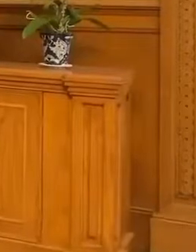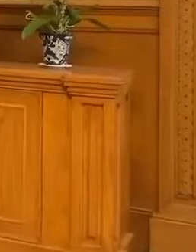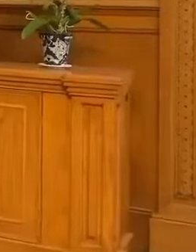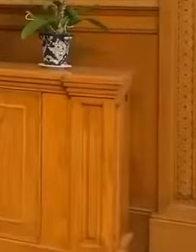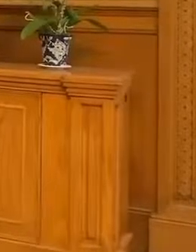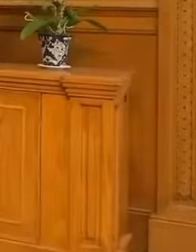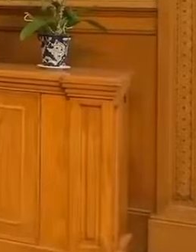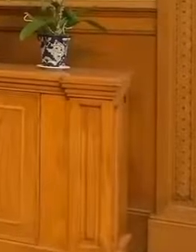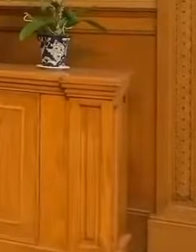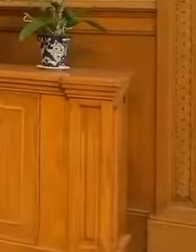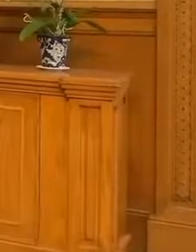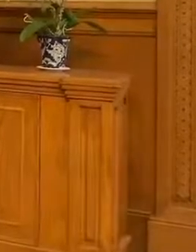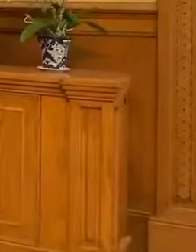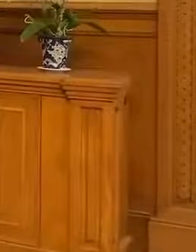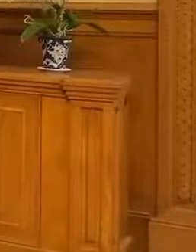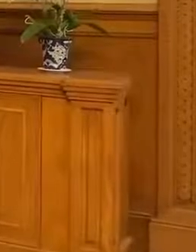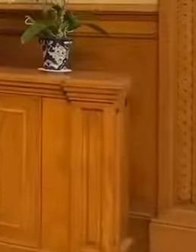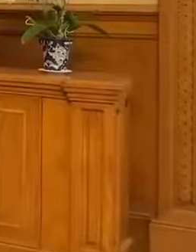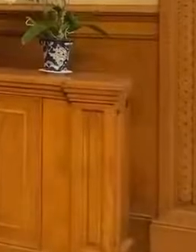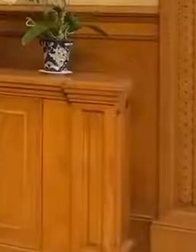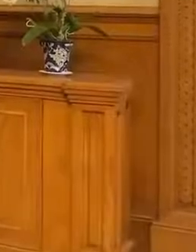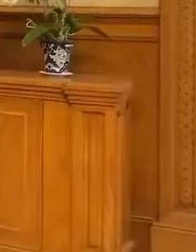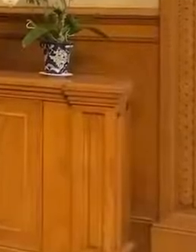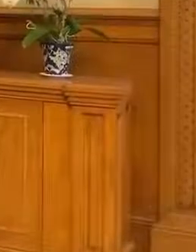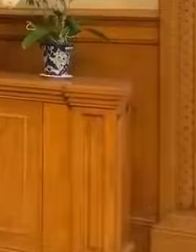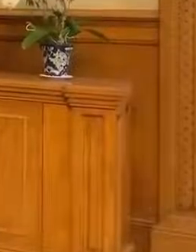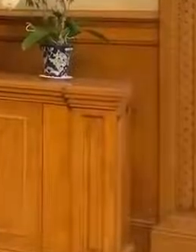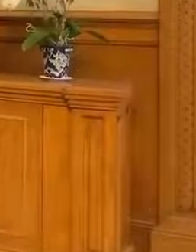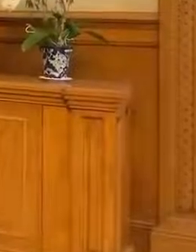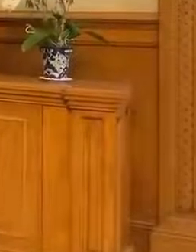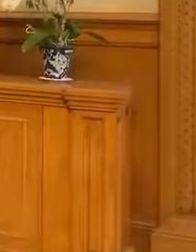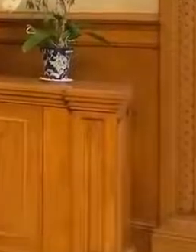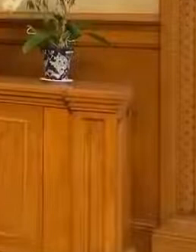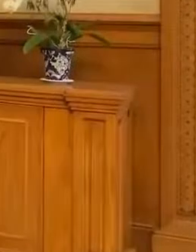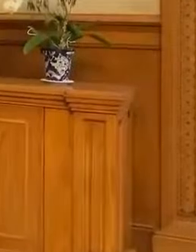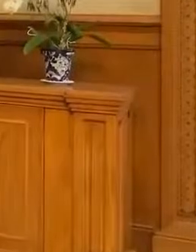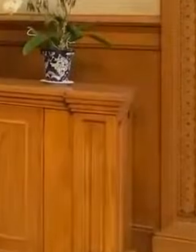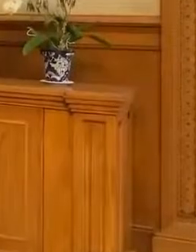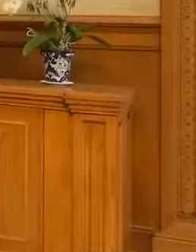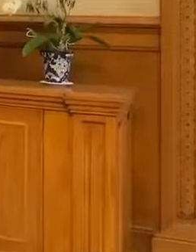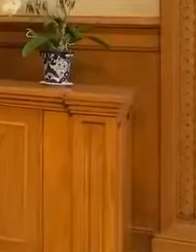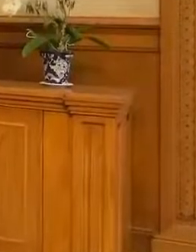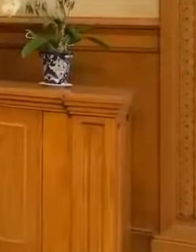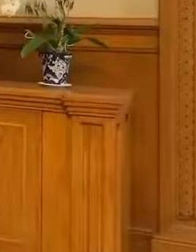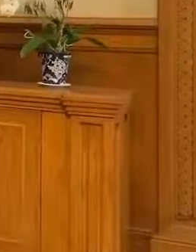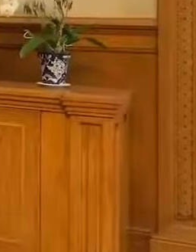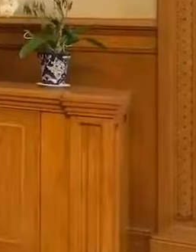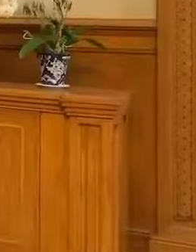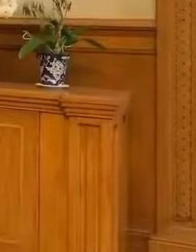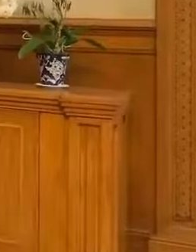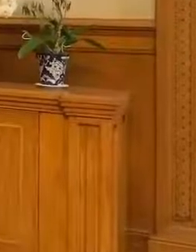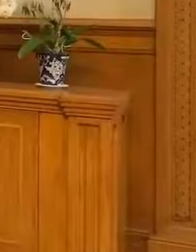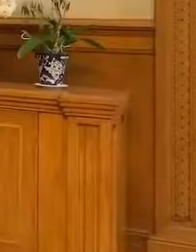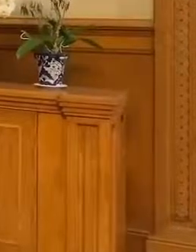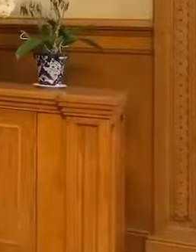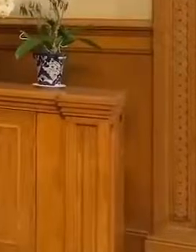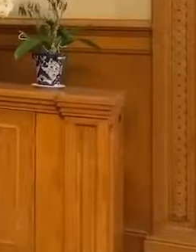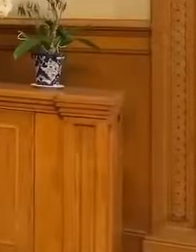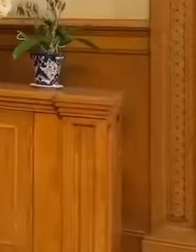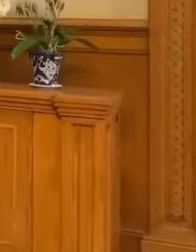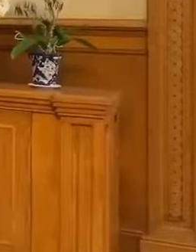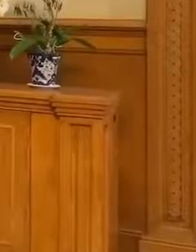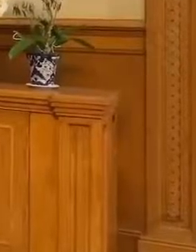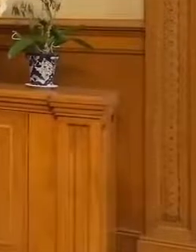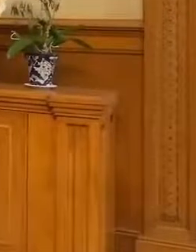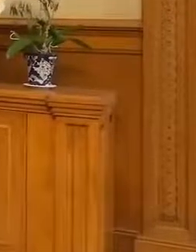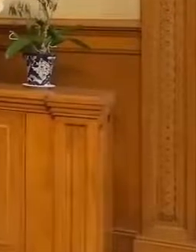No se puede vencer a los que no nos rendimos. Tenemos que tener mucha